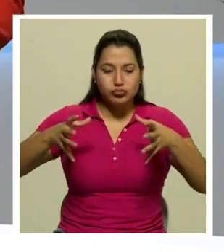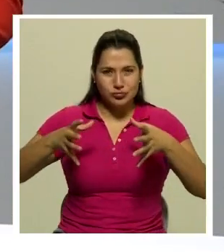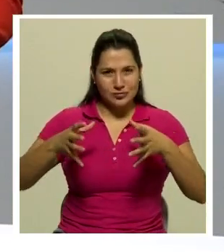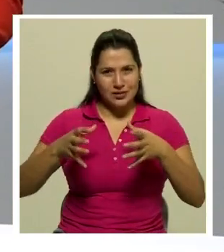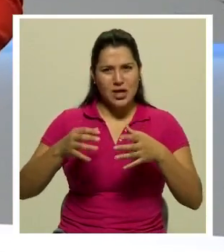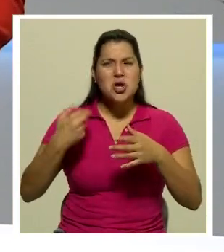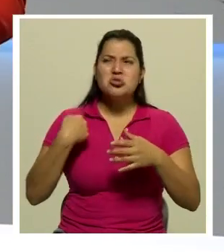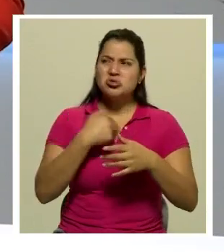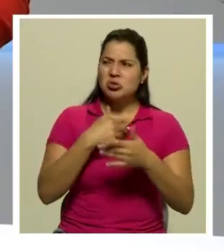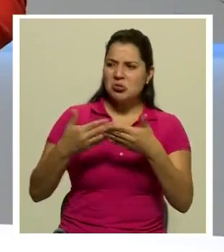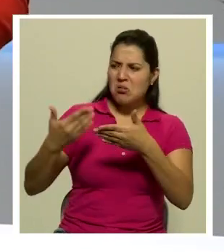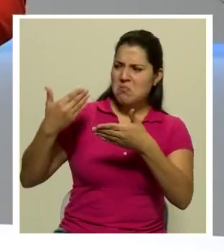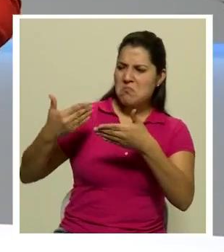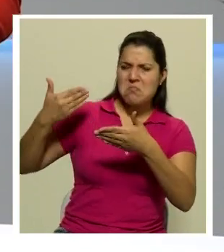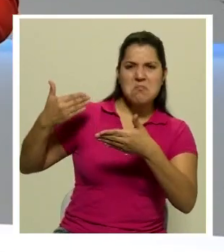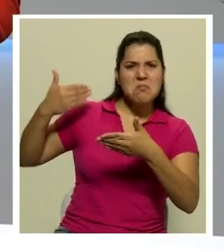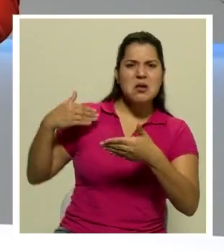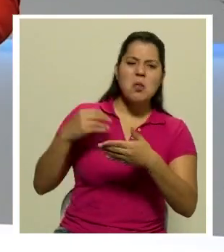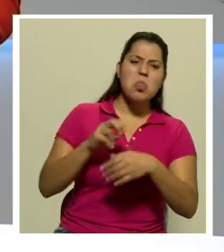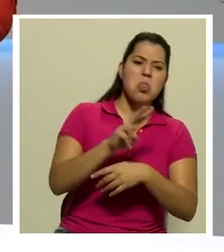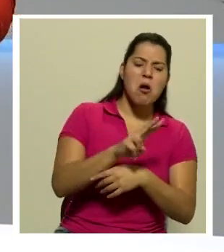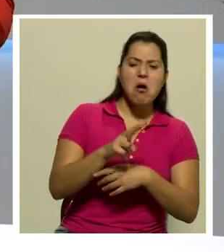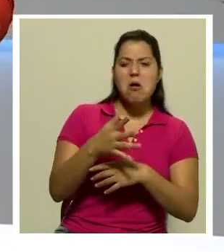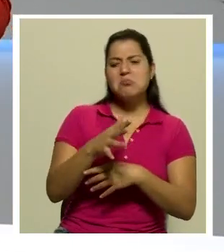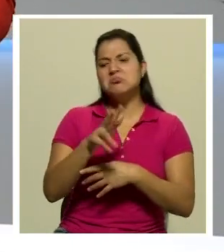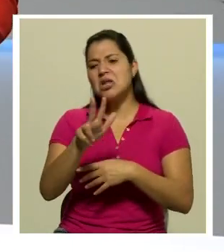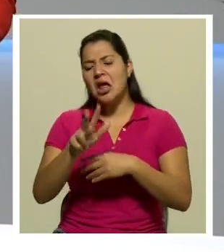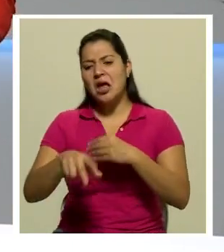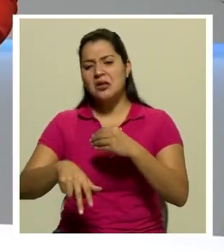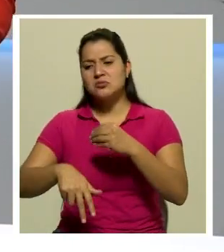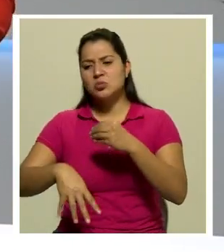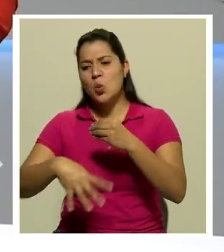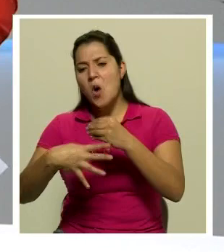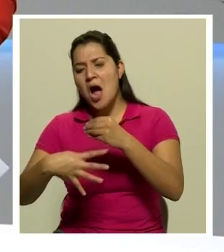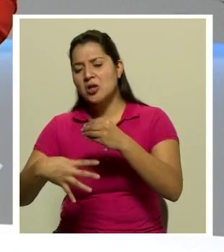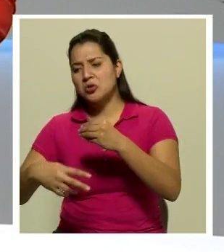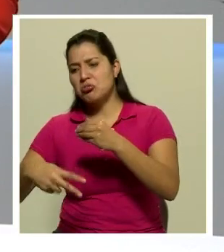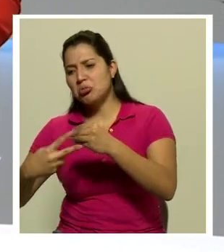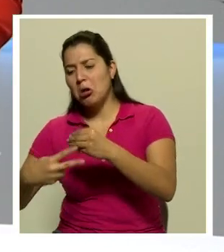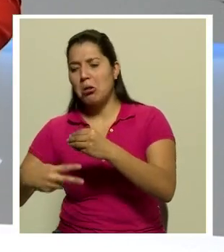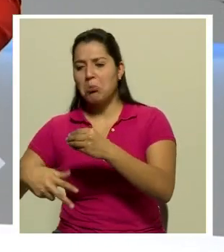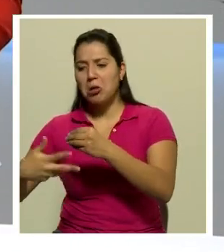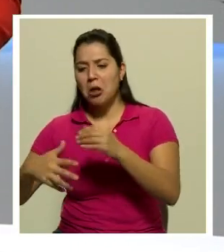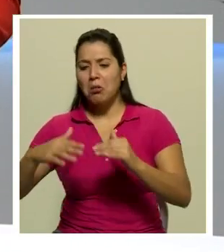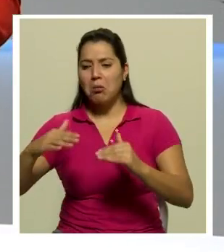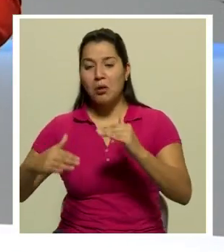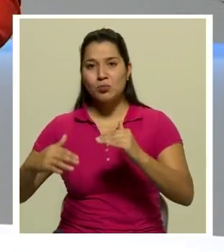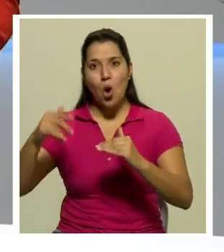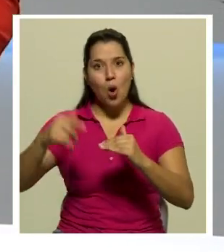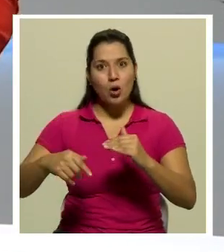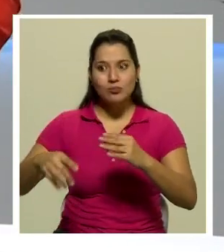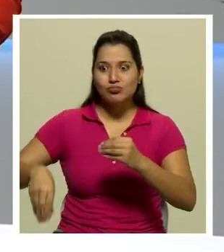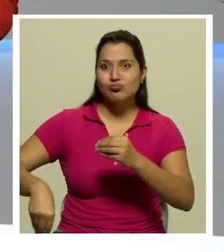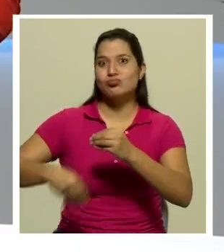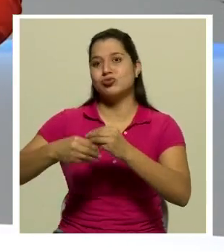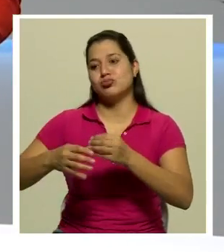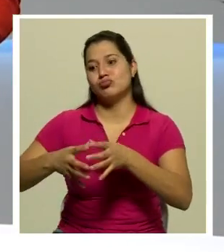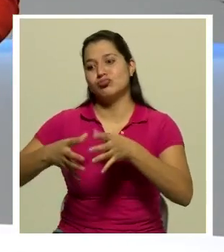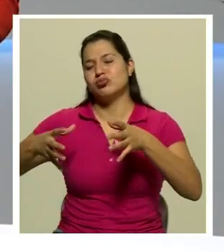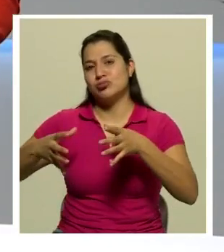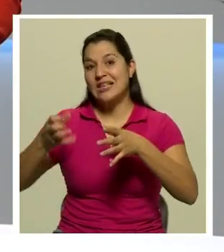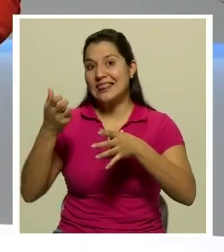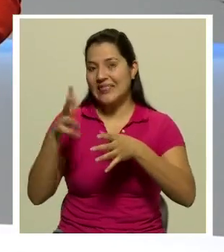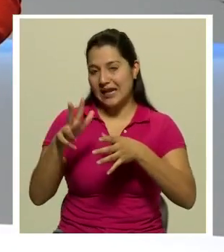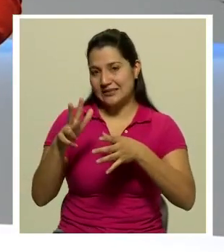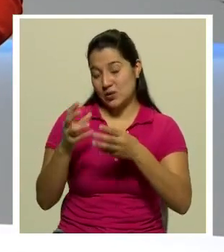acostumbrados en los últimos días en un promedio de 2 y 3 casos, pero hoy el Ministerio de Salud nos indica que son 13 los nuevos contagiados para este día.